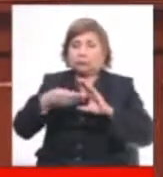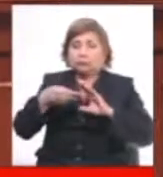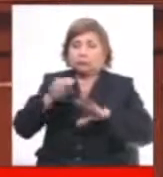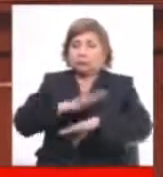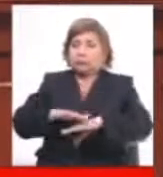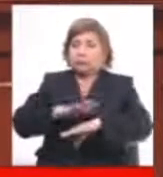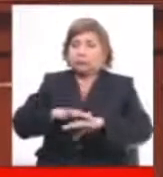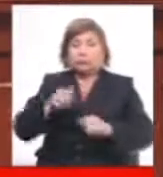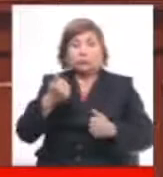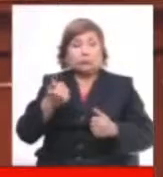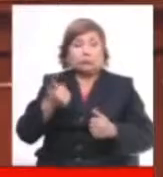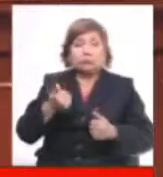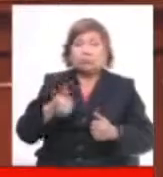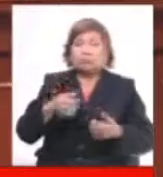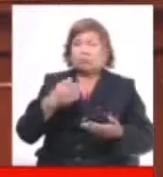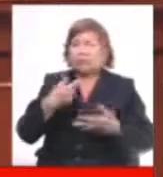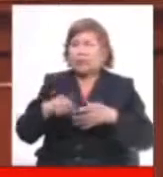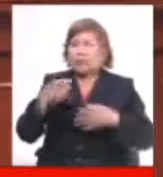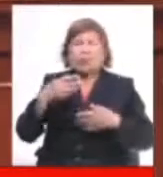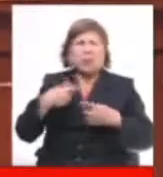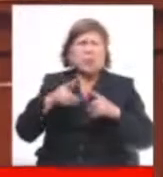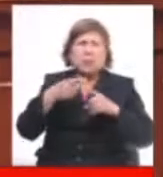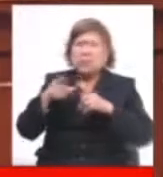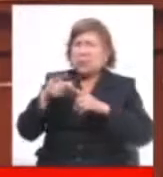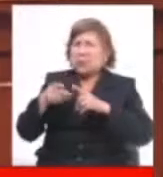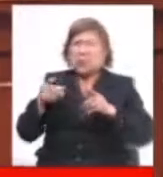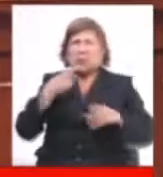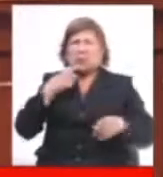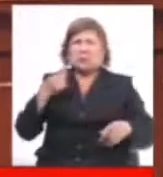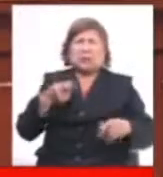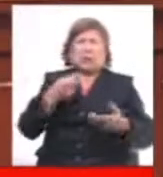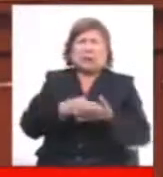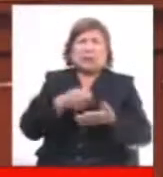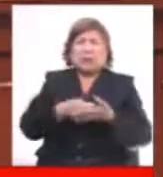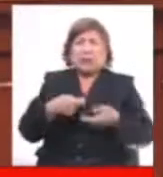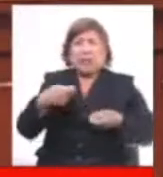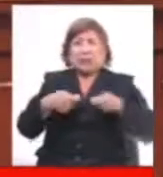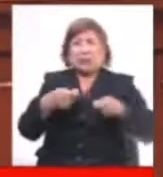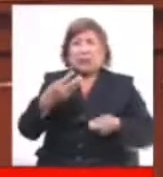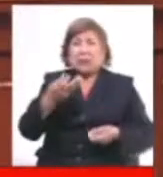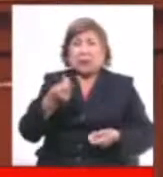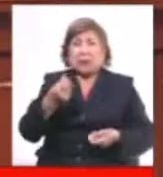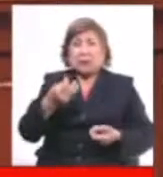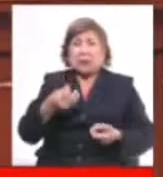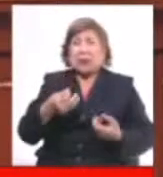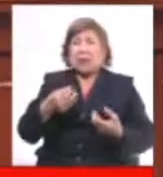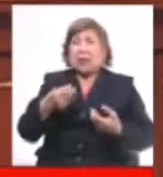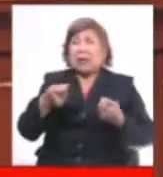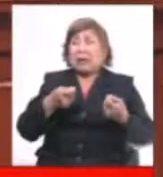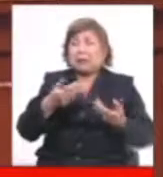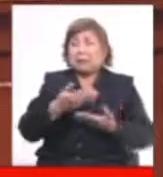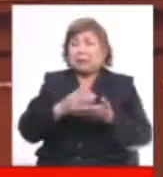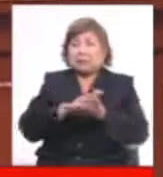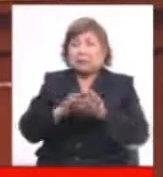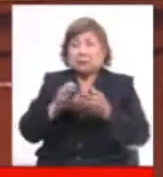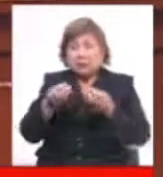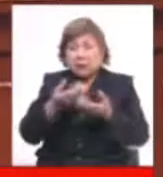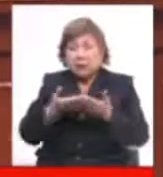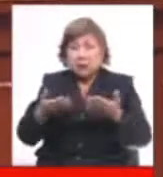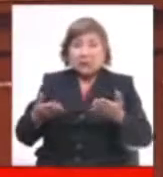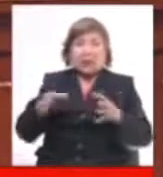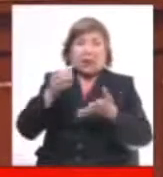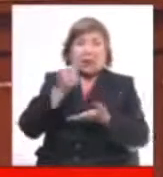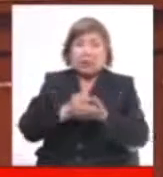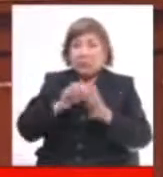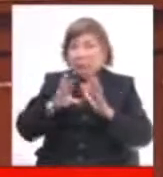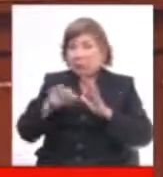otros delitos graves relacionados, como son el financiamiento al terrorismo y el lavado de activos,